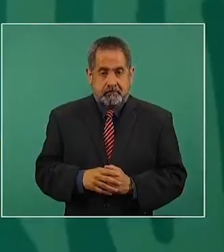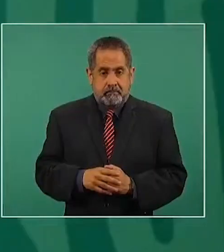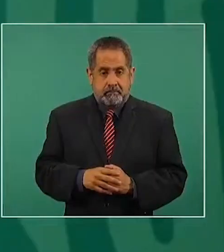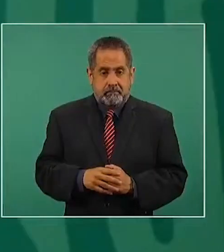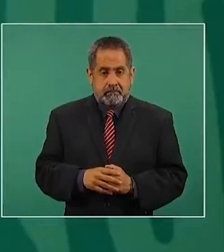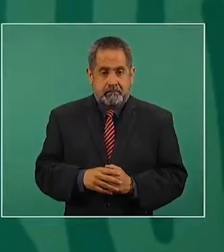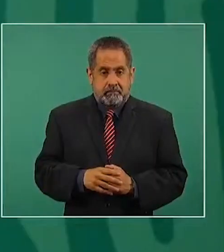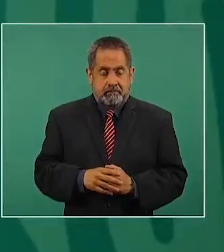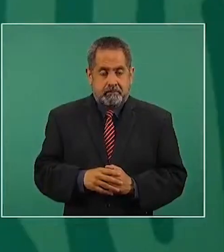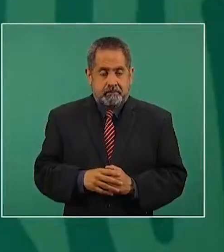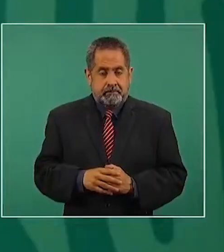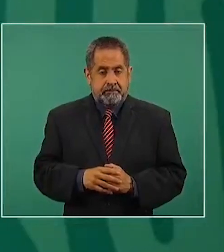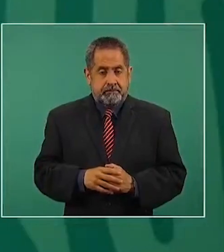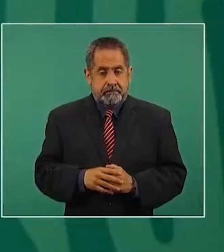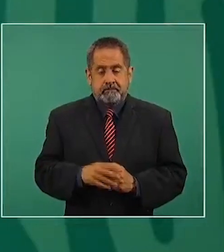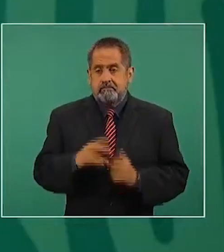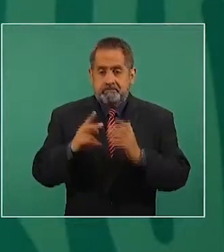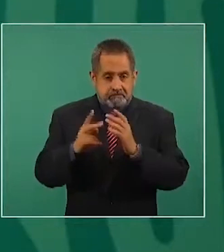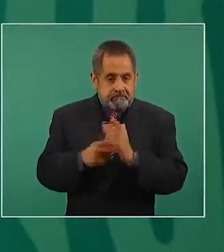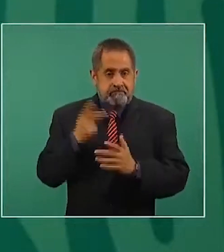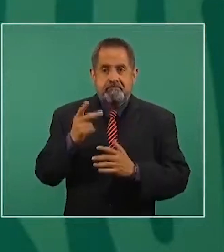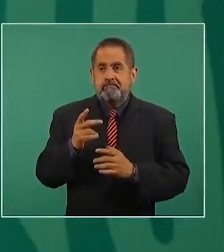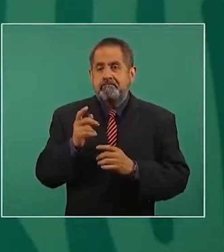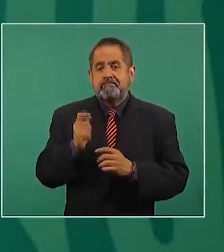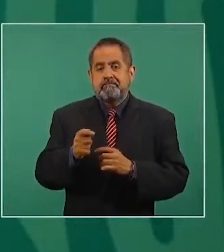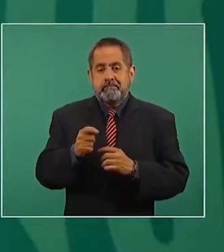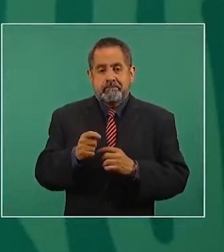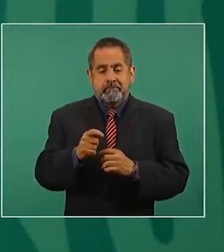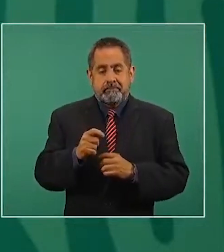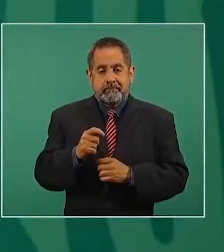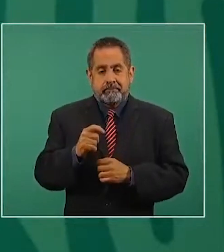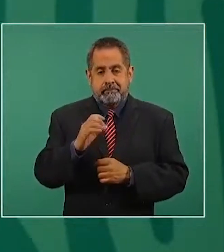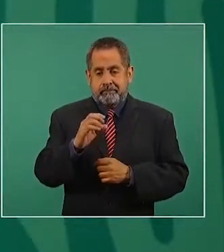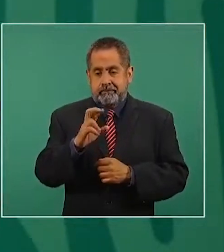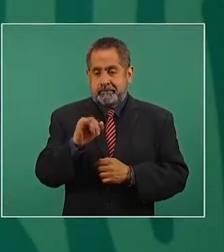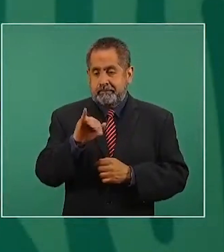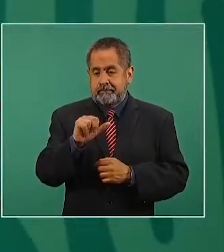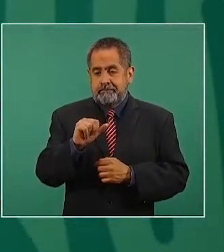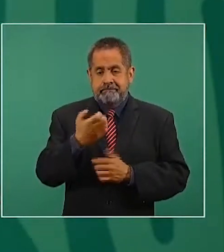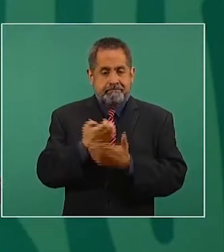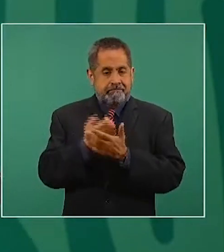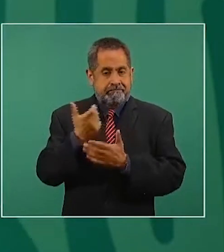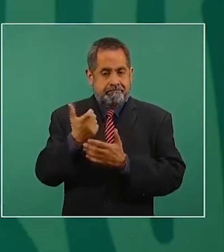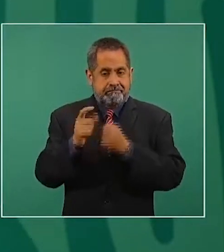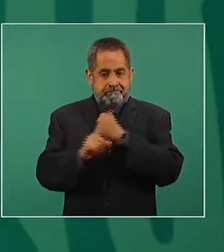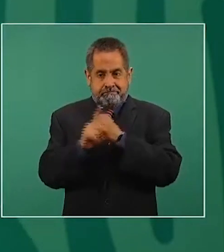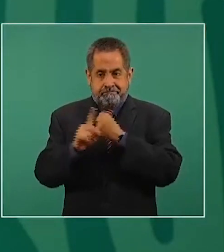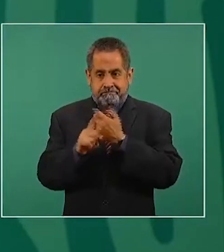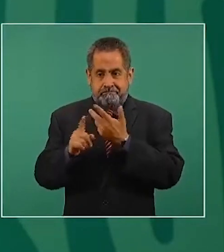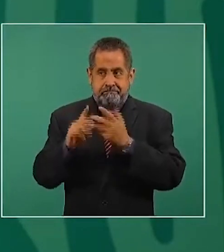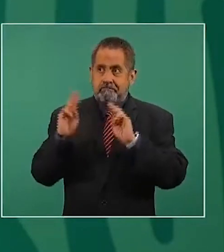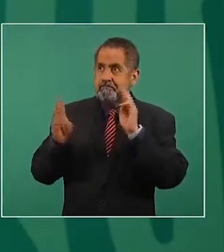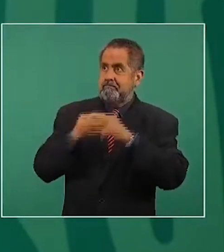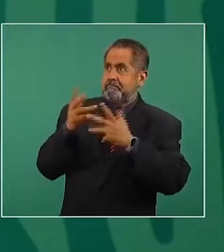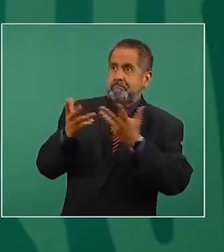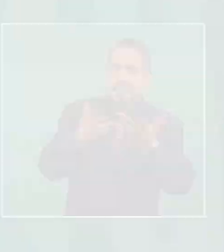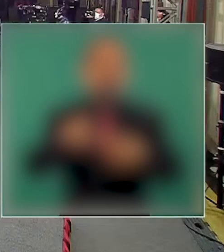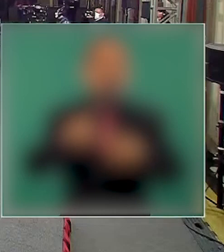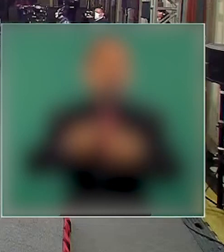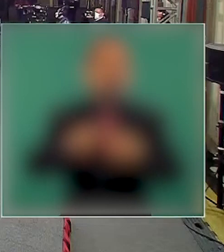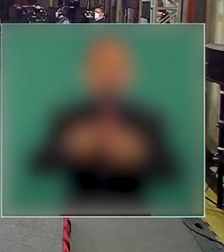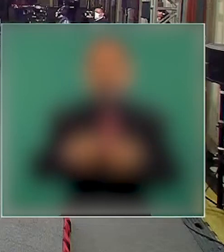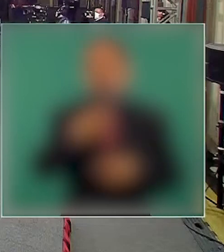nueva crisis económica y tenemos que estar preparados.